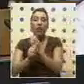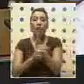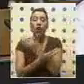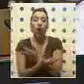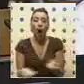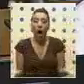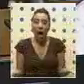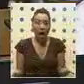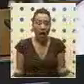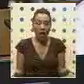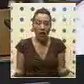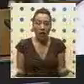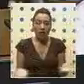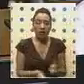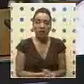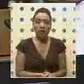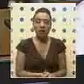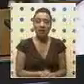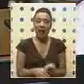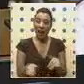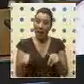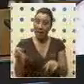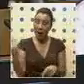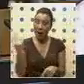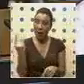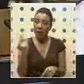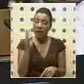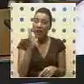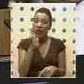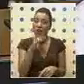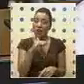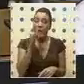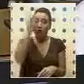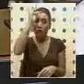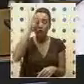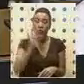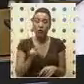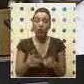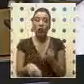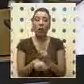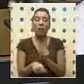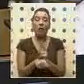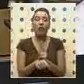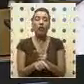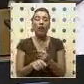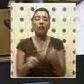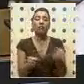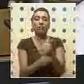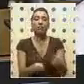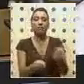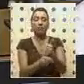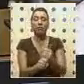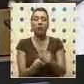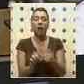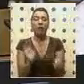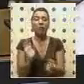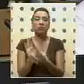estudiaron. Son estas mismas universidades las que no tienen plantas docentes, sino que profesores taxis, que además